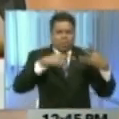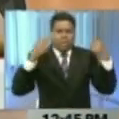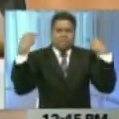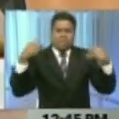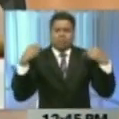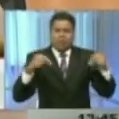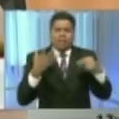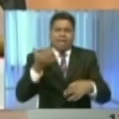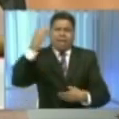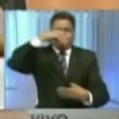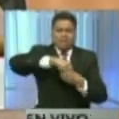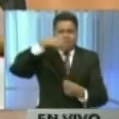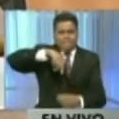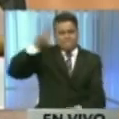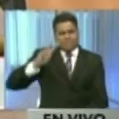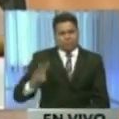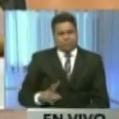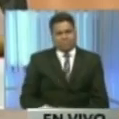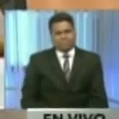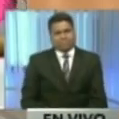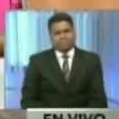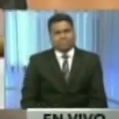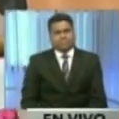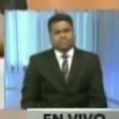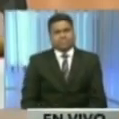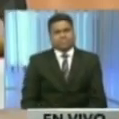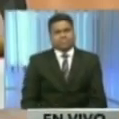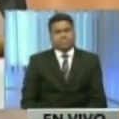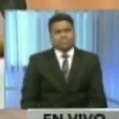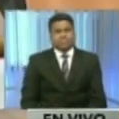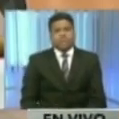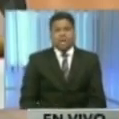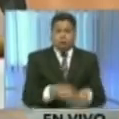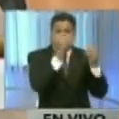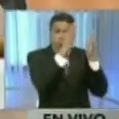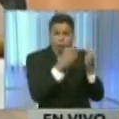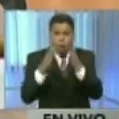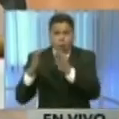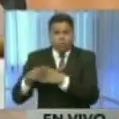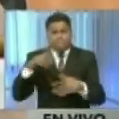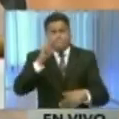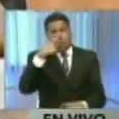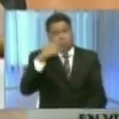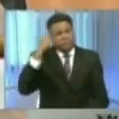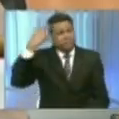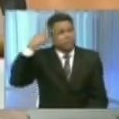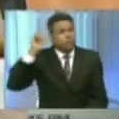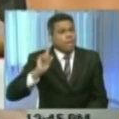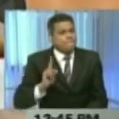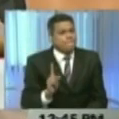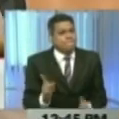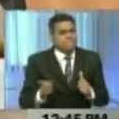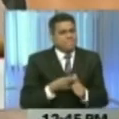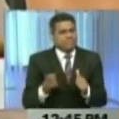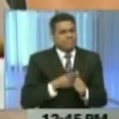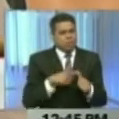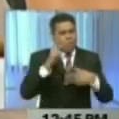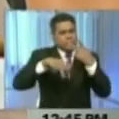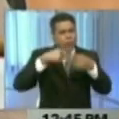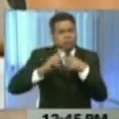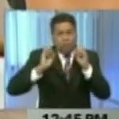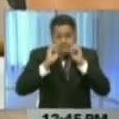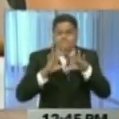que tiene Venezuela. En el orden político, afectar los procesos maravillosos